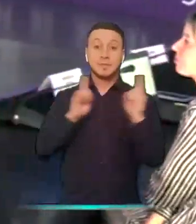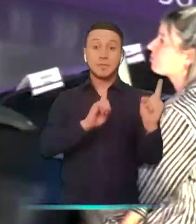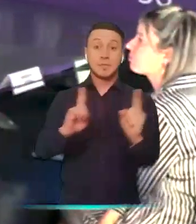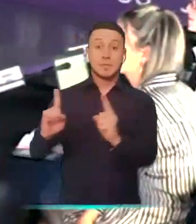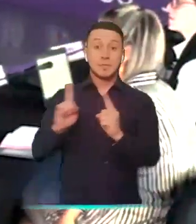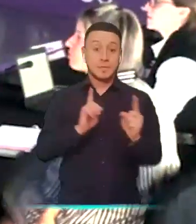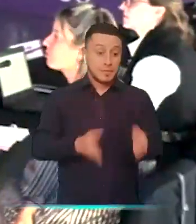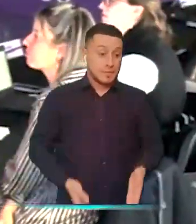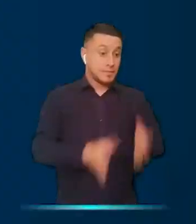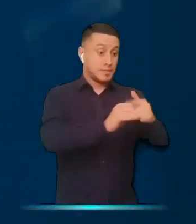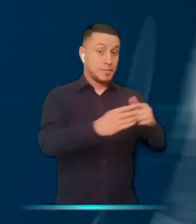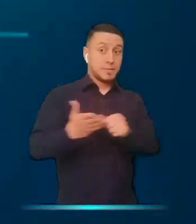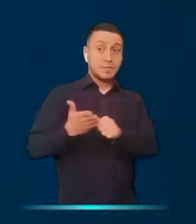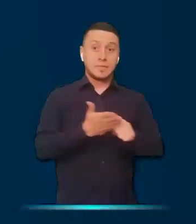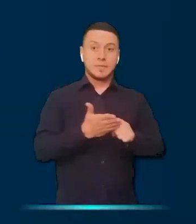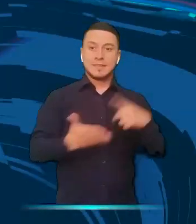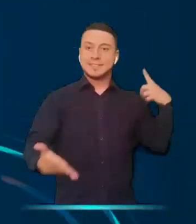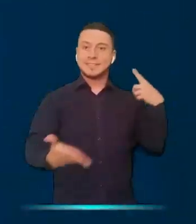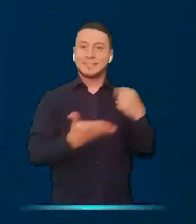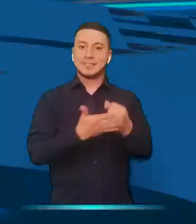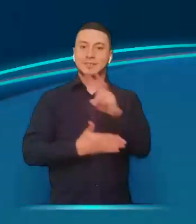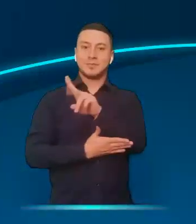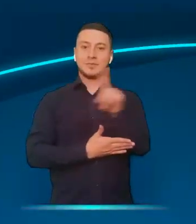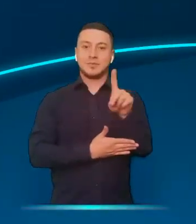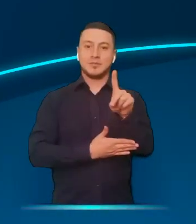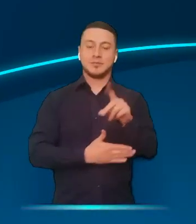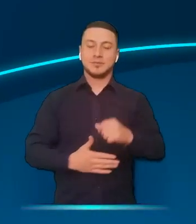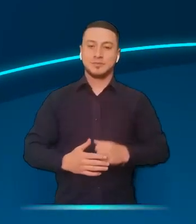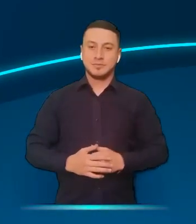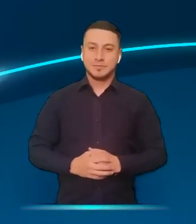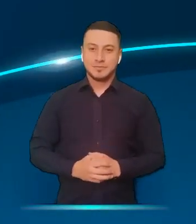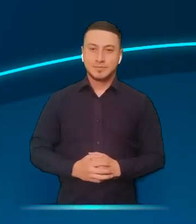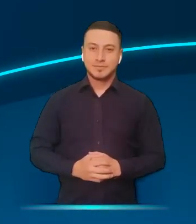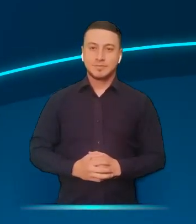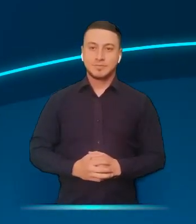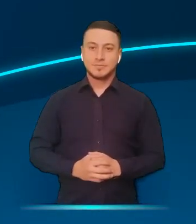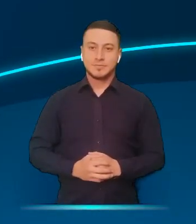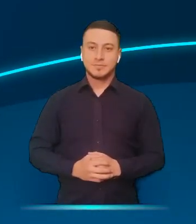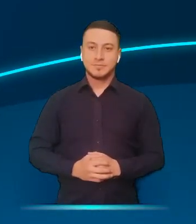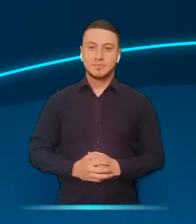Somos la Registraduría del Siglo XXI.